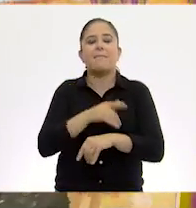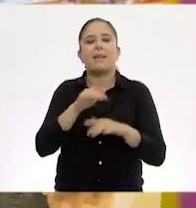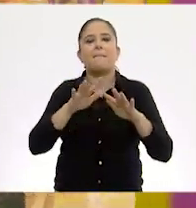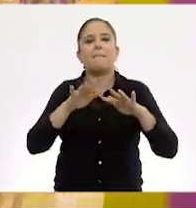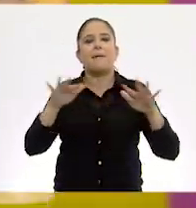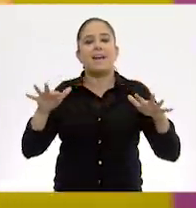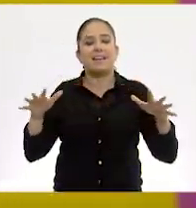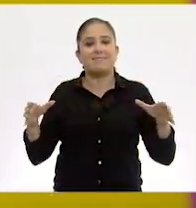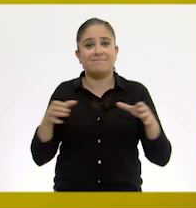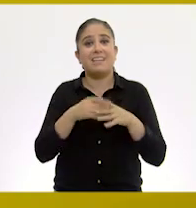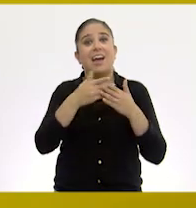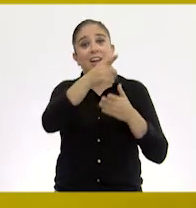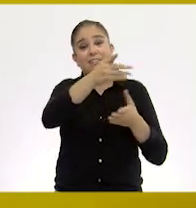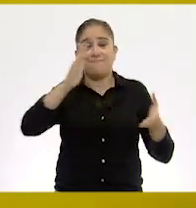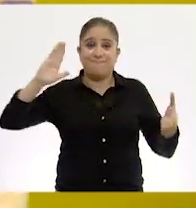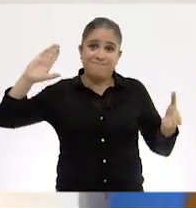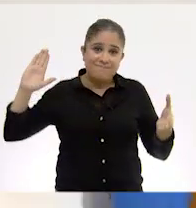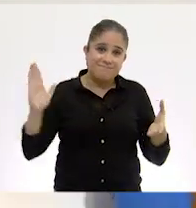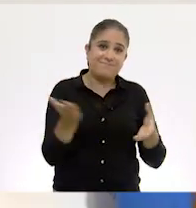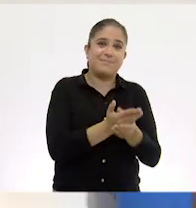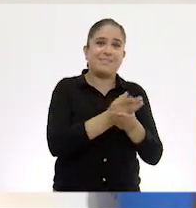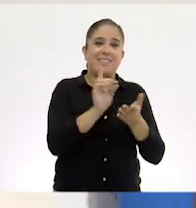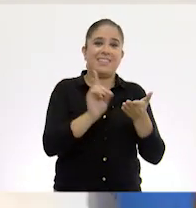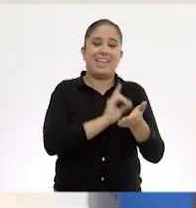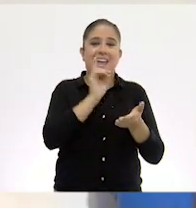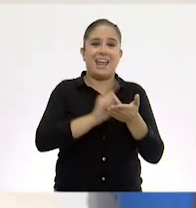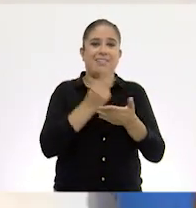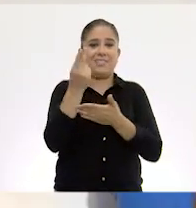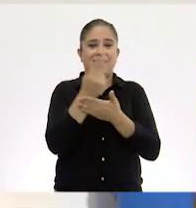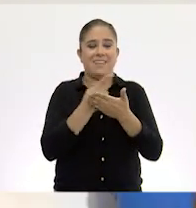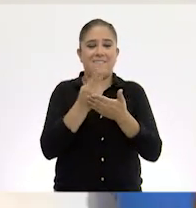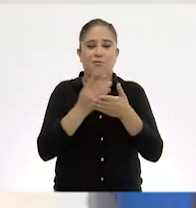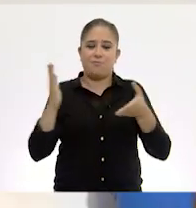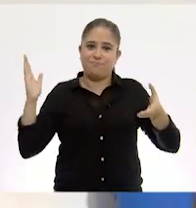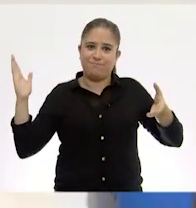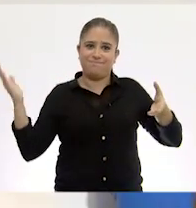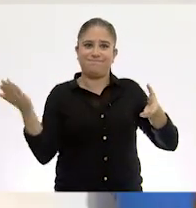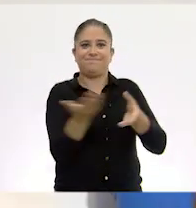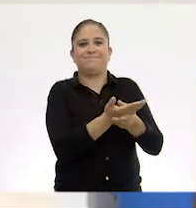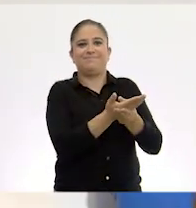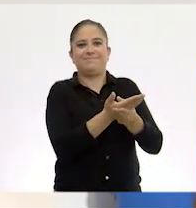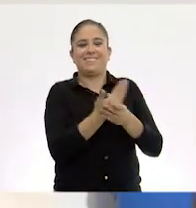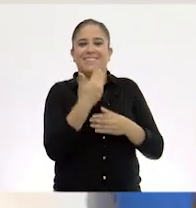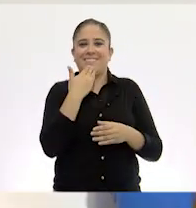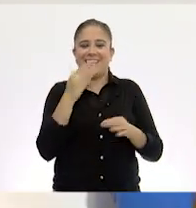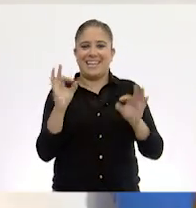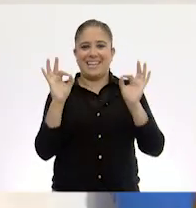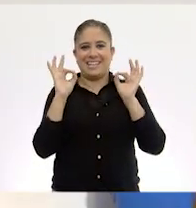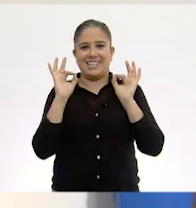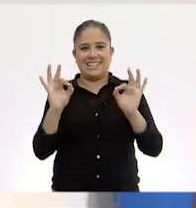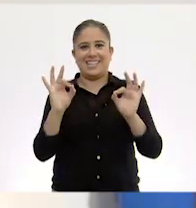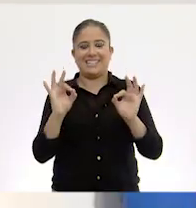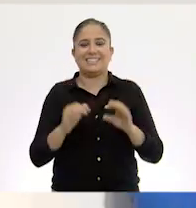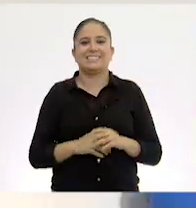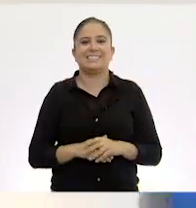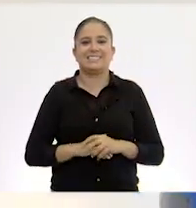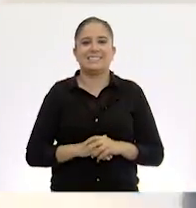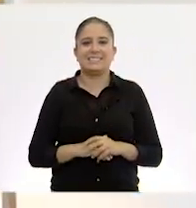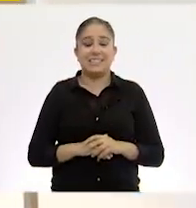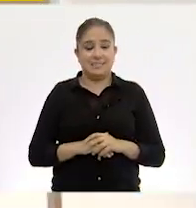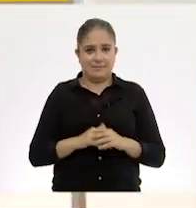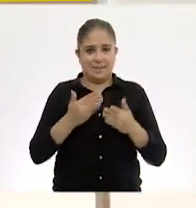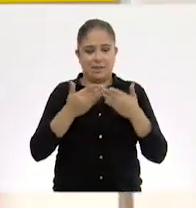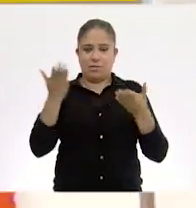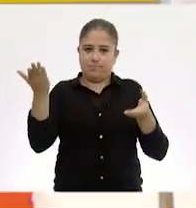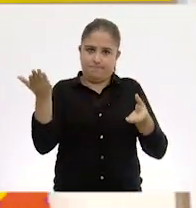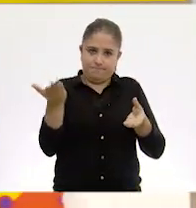va a ir directamente al diario de dibujo. Perfecto. Muy bien, lo vamos a meter